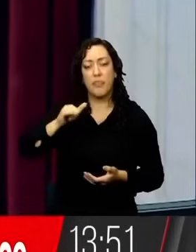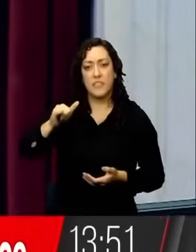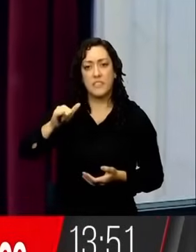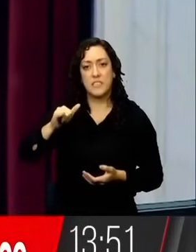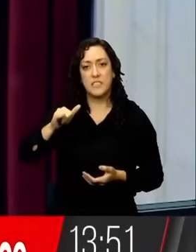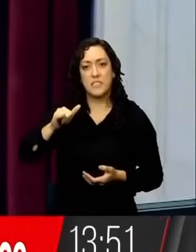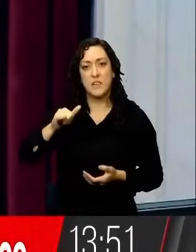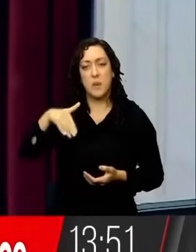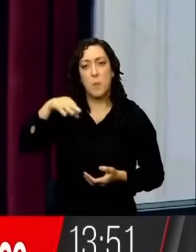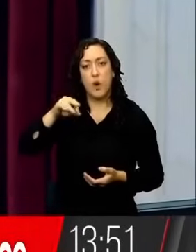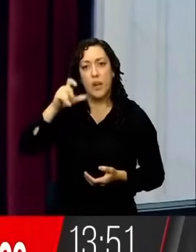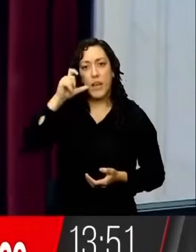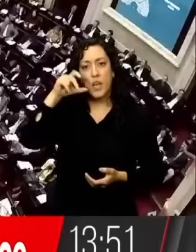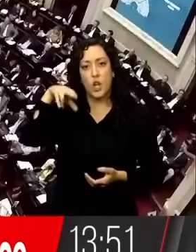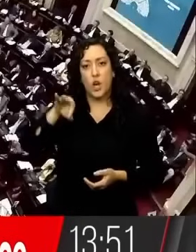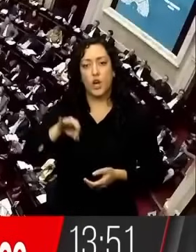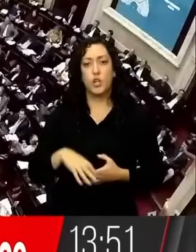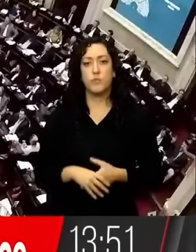Fernández Moreno.